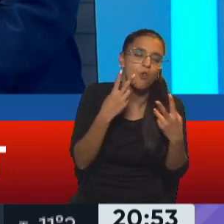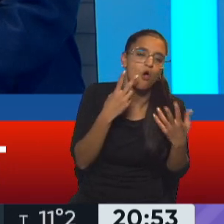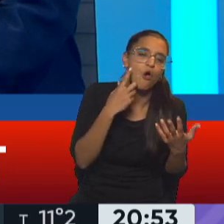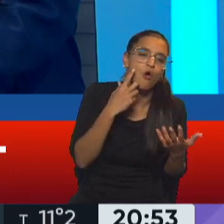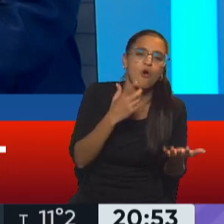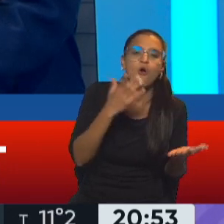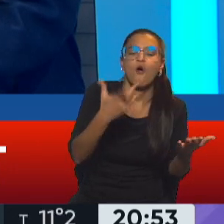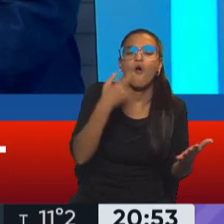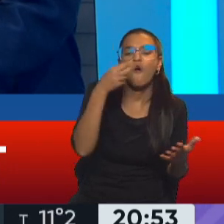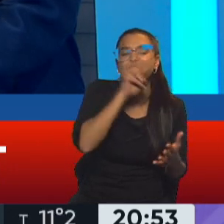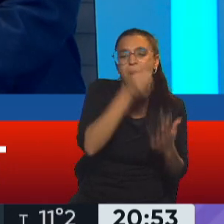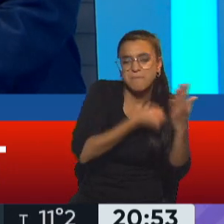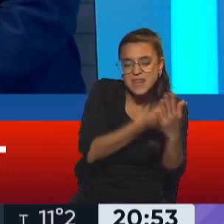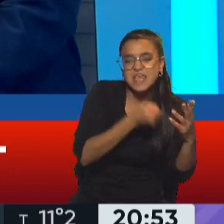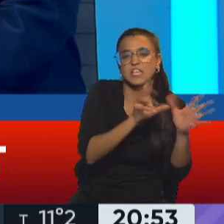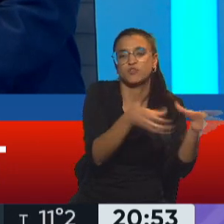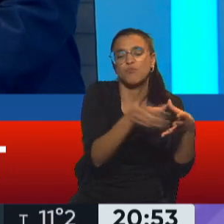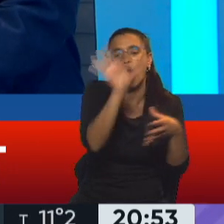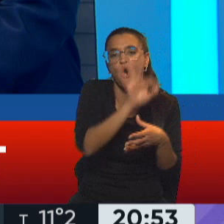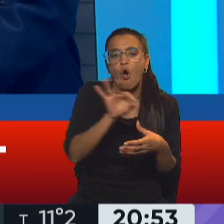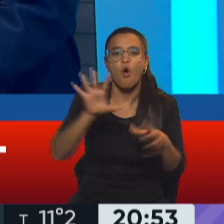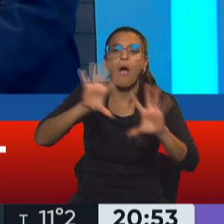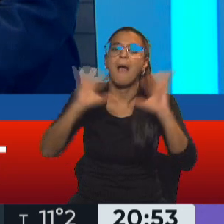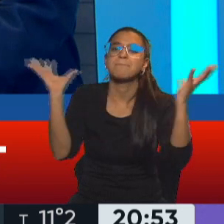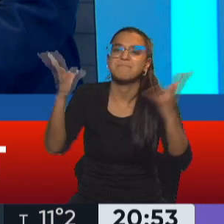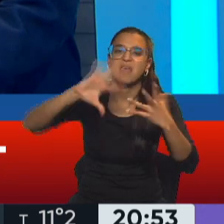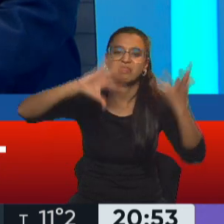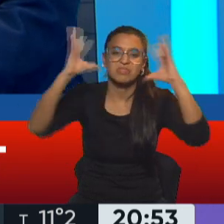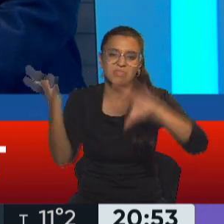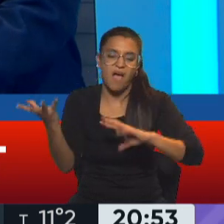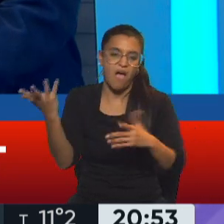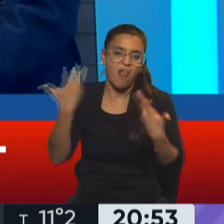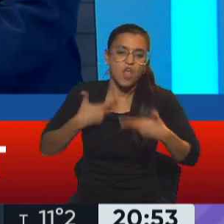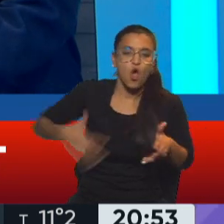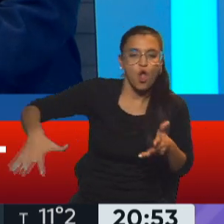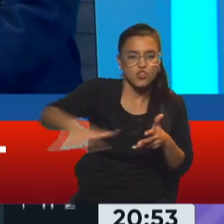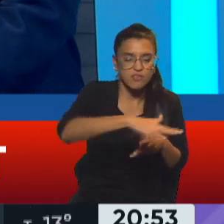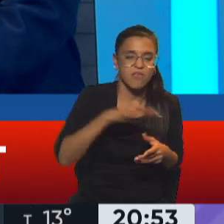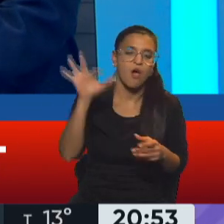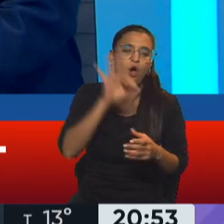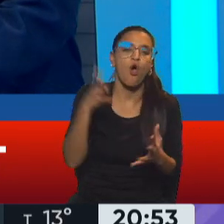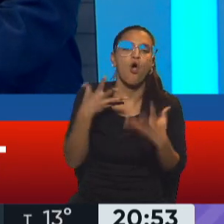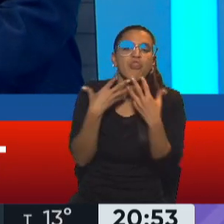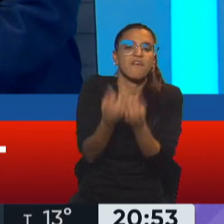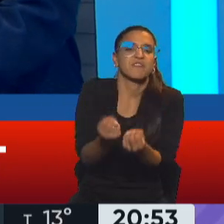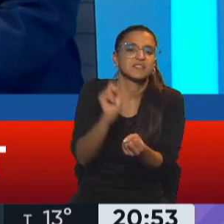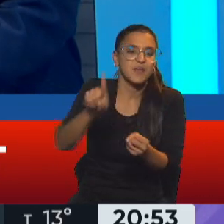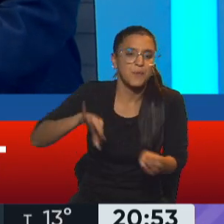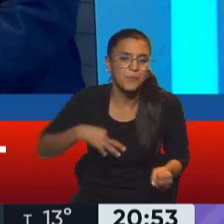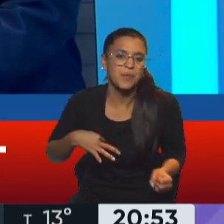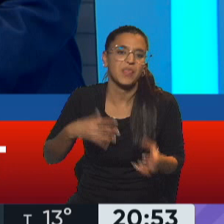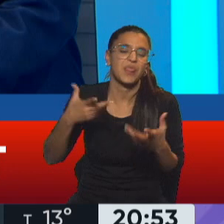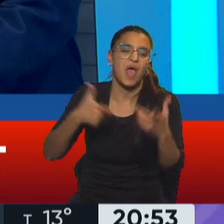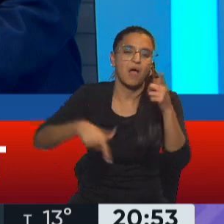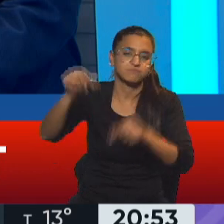o el feminismo, o la causa ambientalista, ecologista, o la defensa de la vida